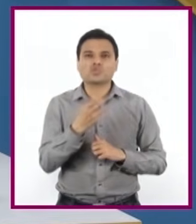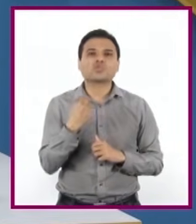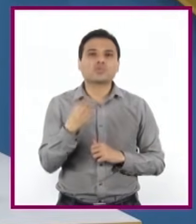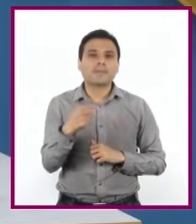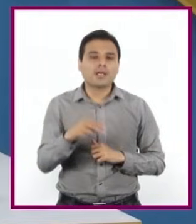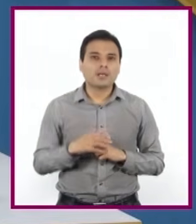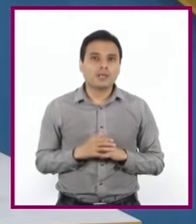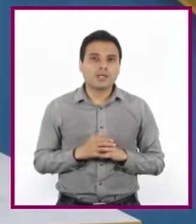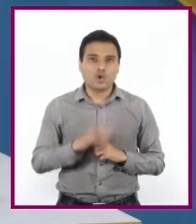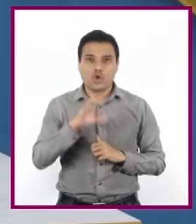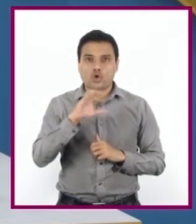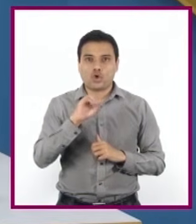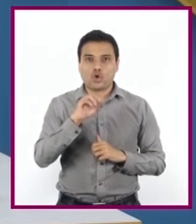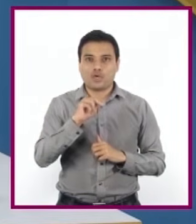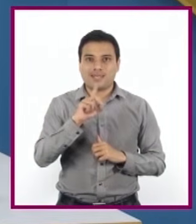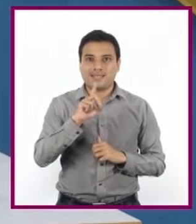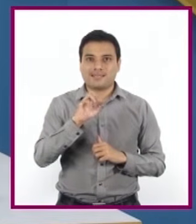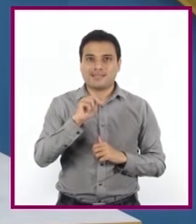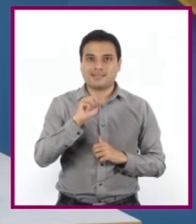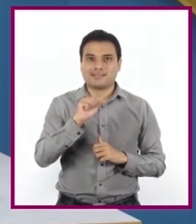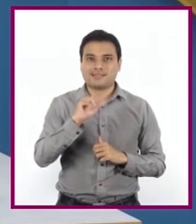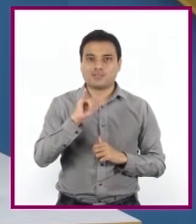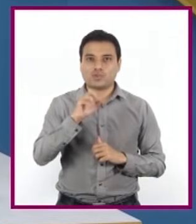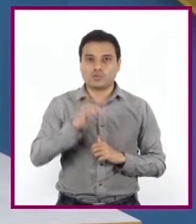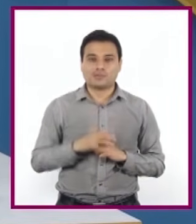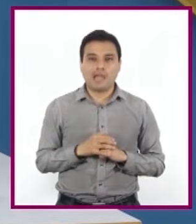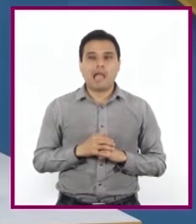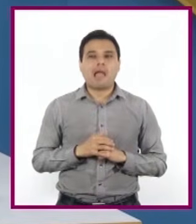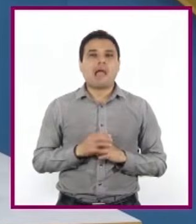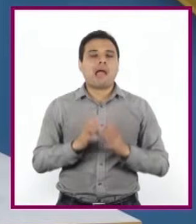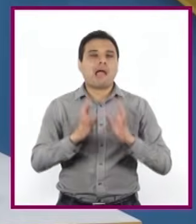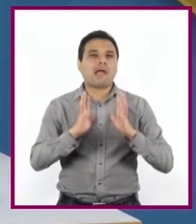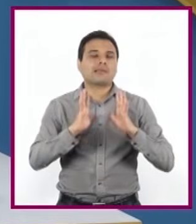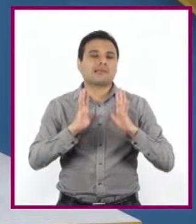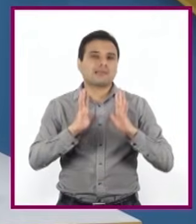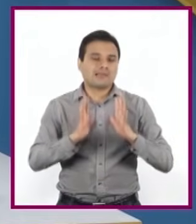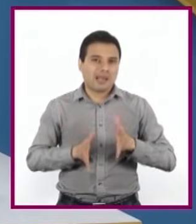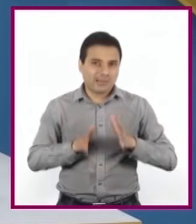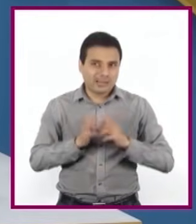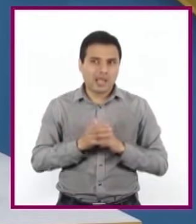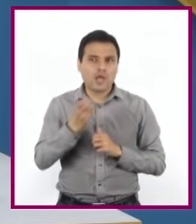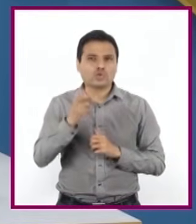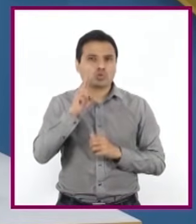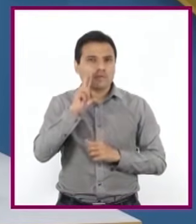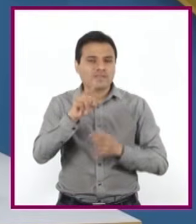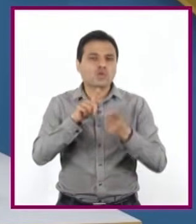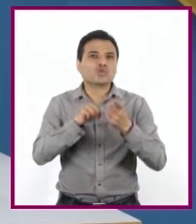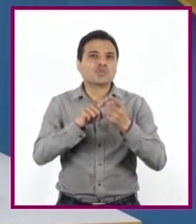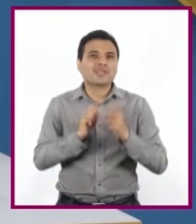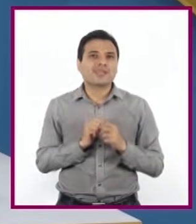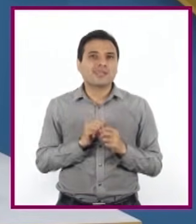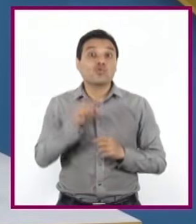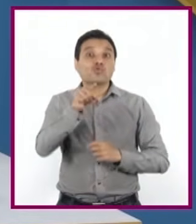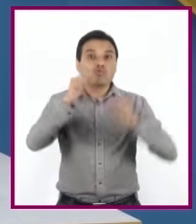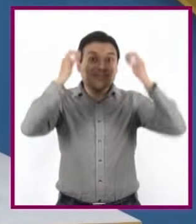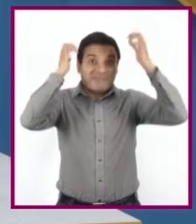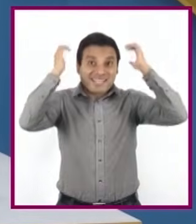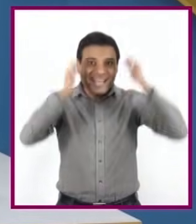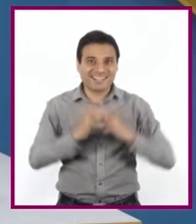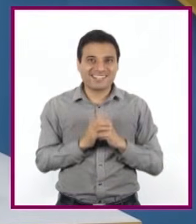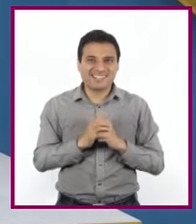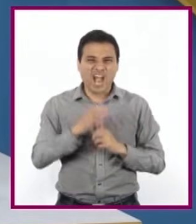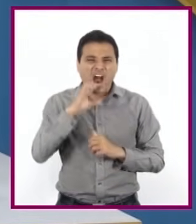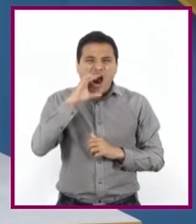fenómeno se le llama condensación. Este fenómeno lo pueden observar cuando se bañan. El agua